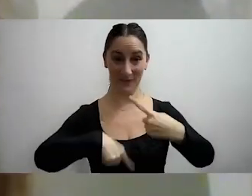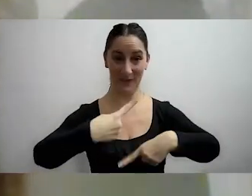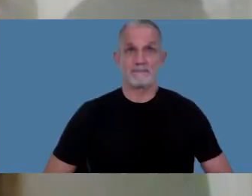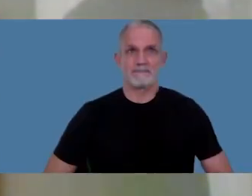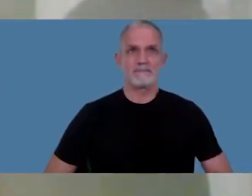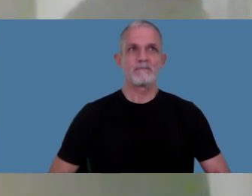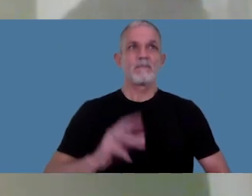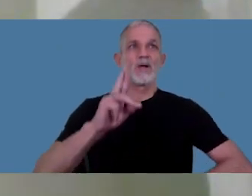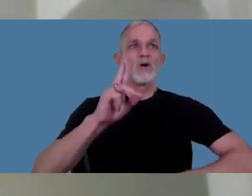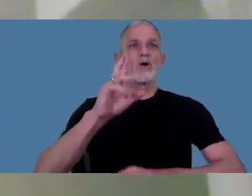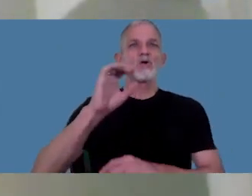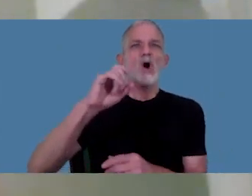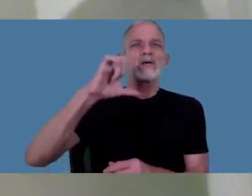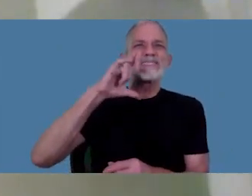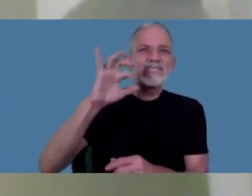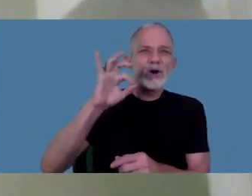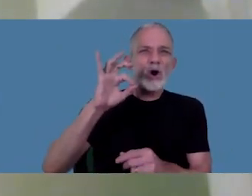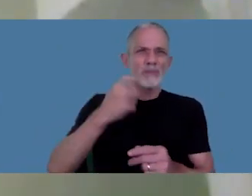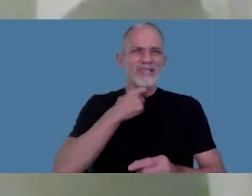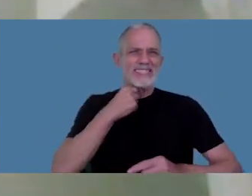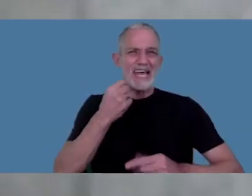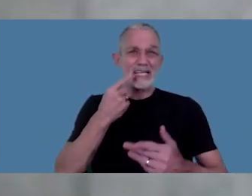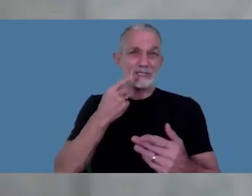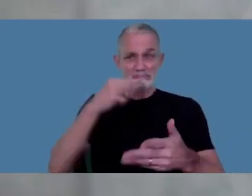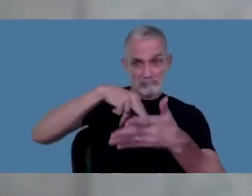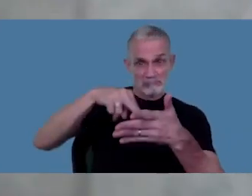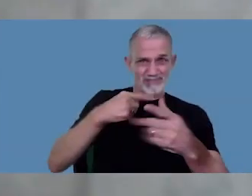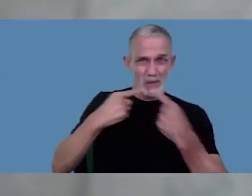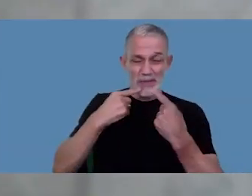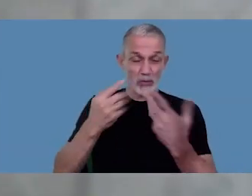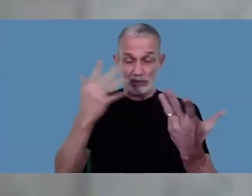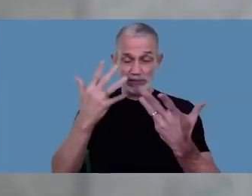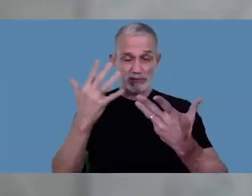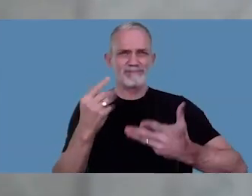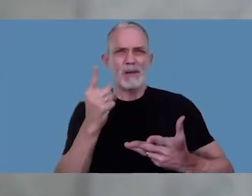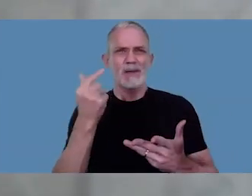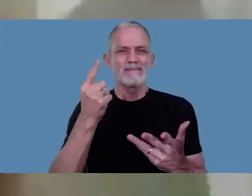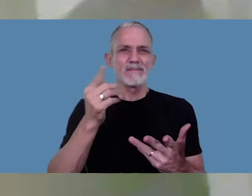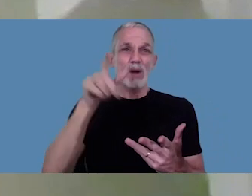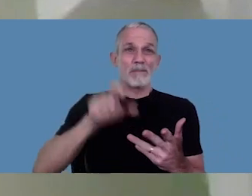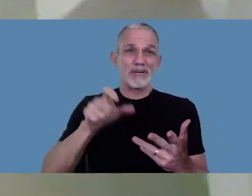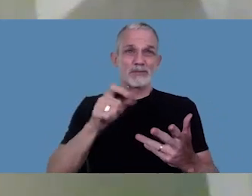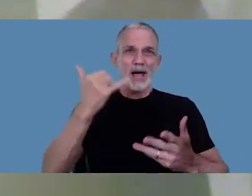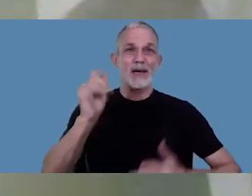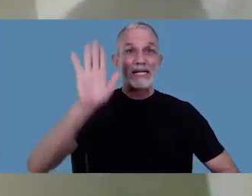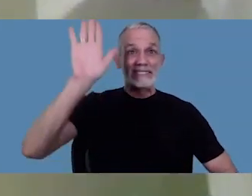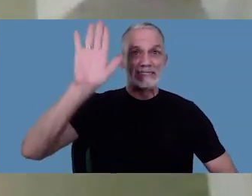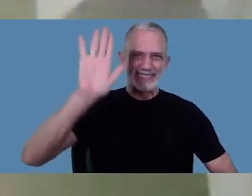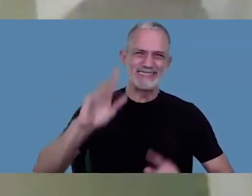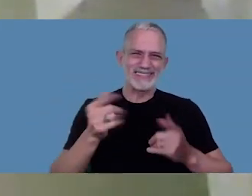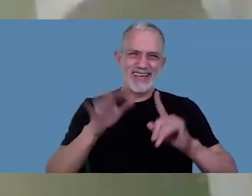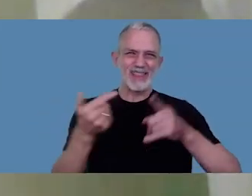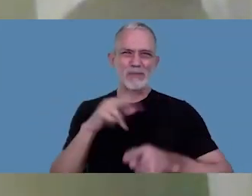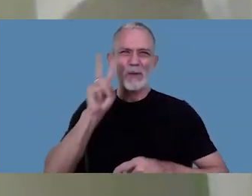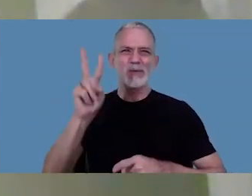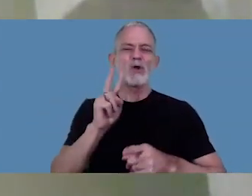Rocío, no sé si querés leer, igual veía a Jacqueline que asentía con la cabeza y que también decía justo que había visto lo que comentaba